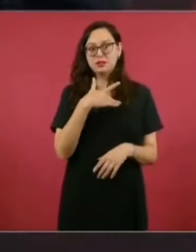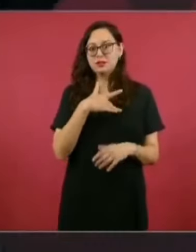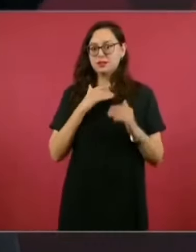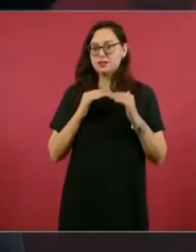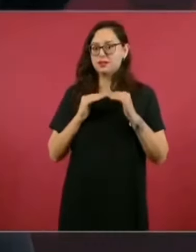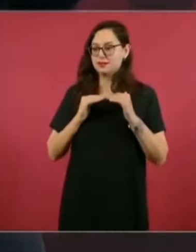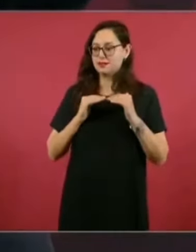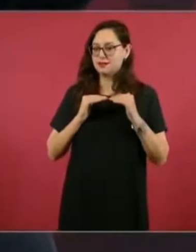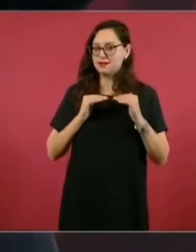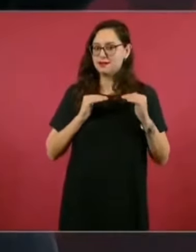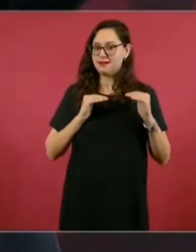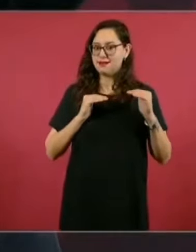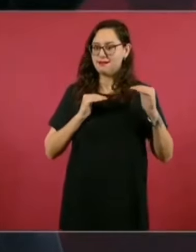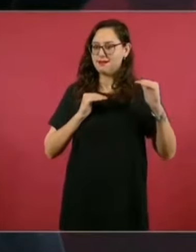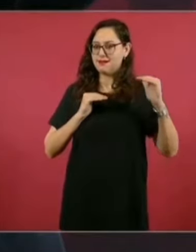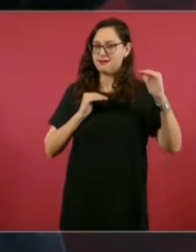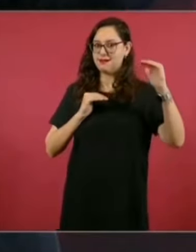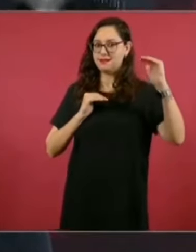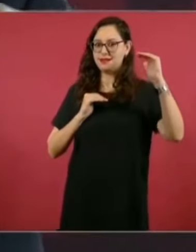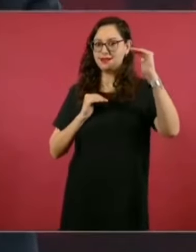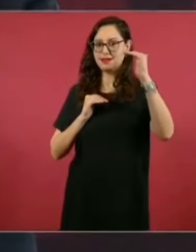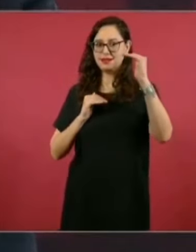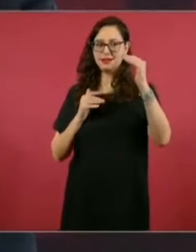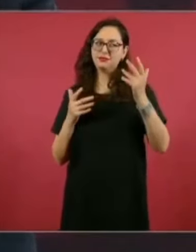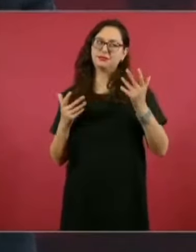y también por esa tradición